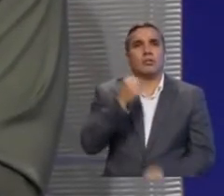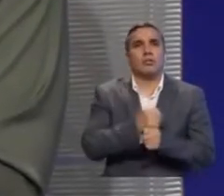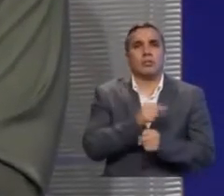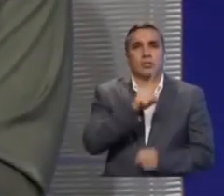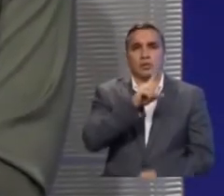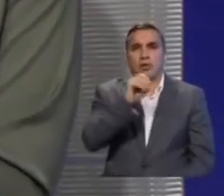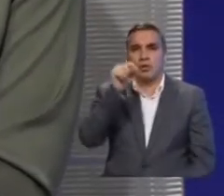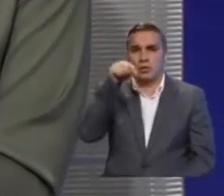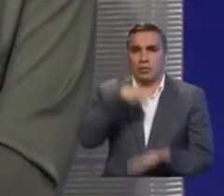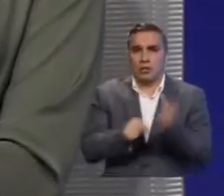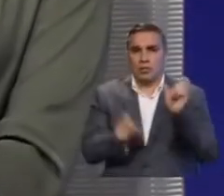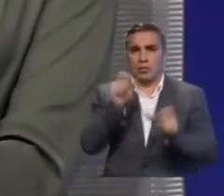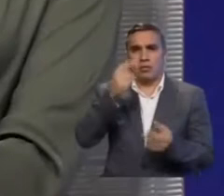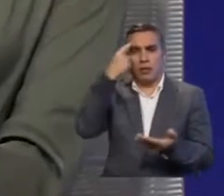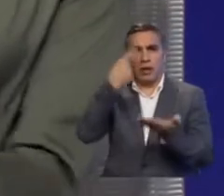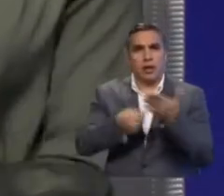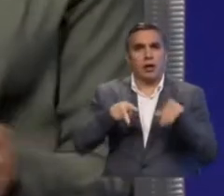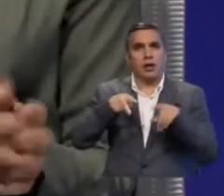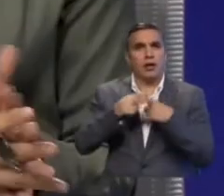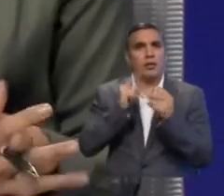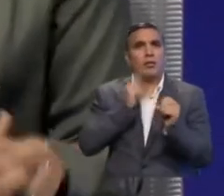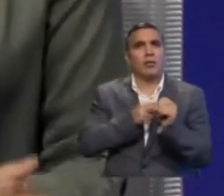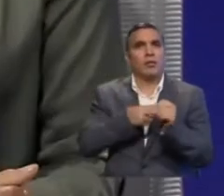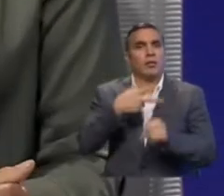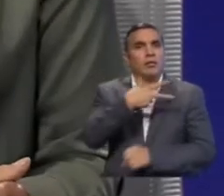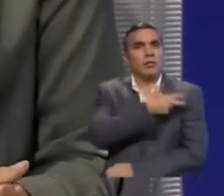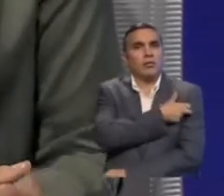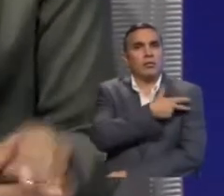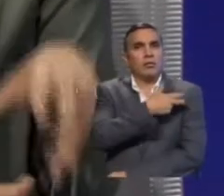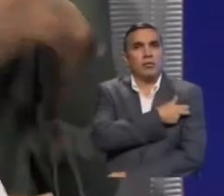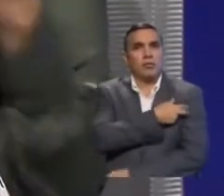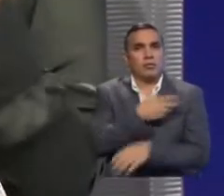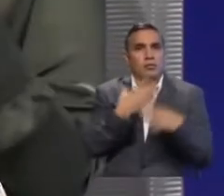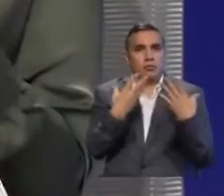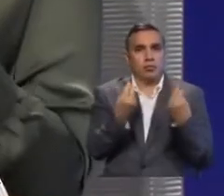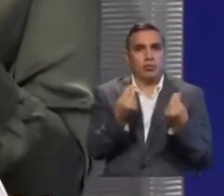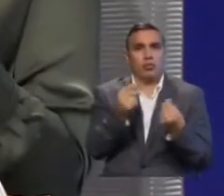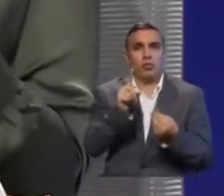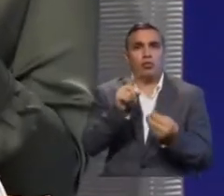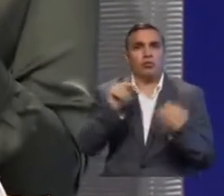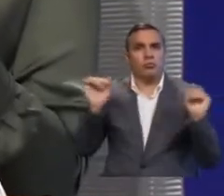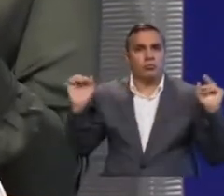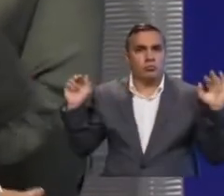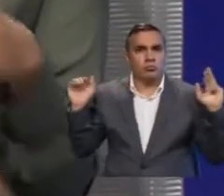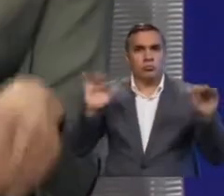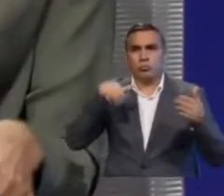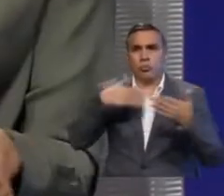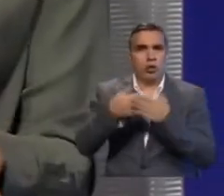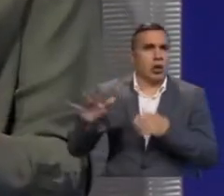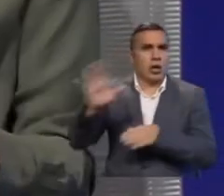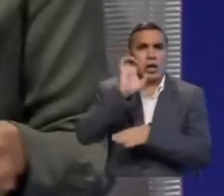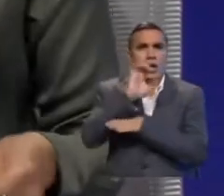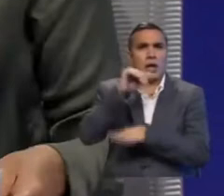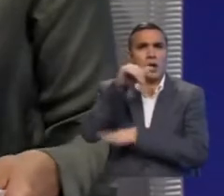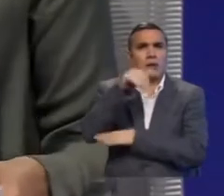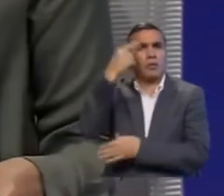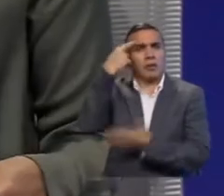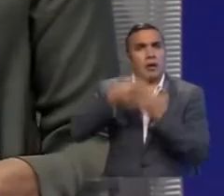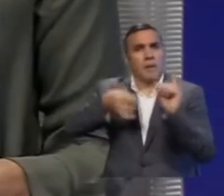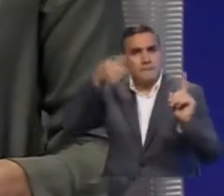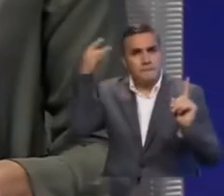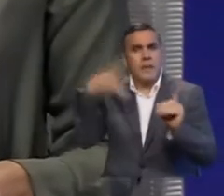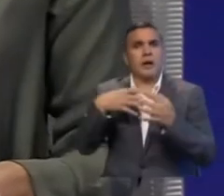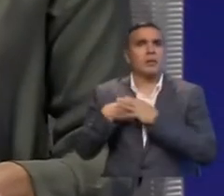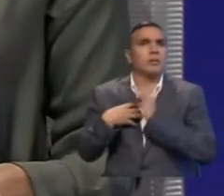personas para que procedan y participen en la vacunación masiva, una movilización, dijo, nacional para derrotar a la